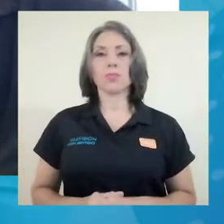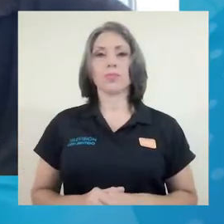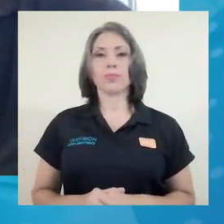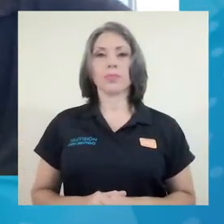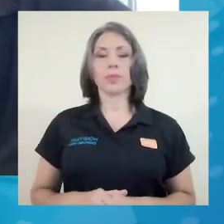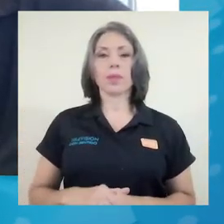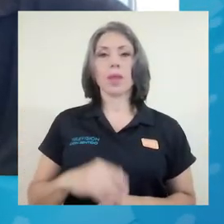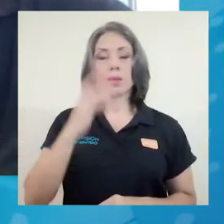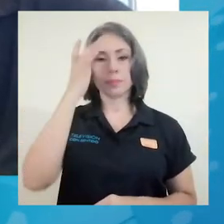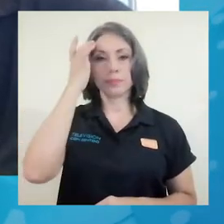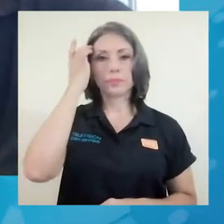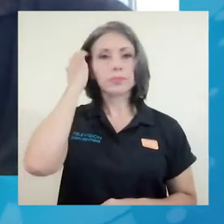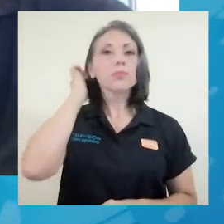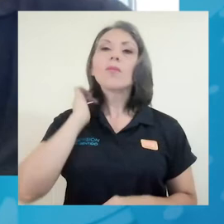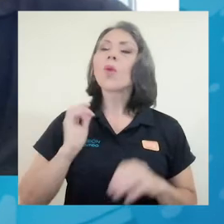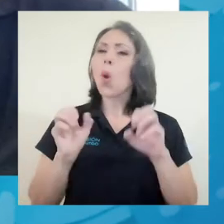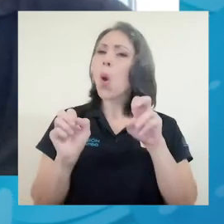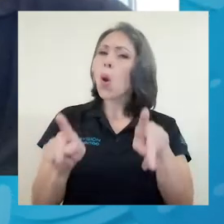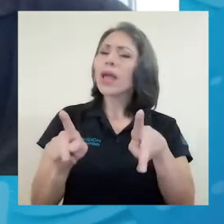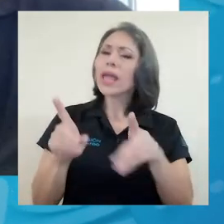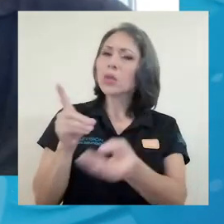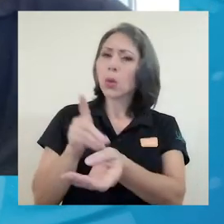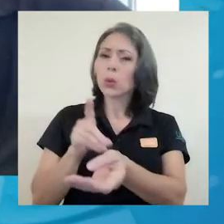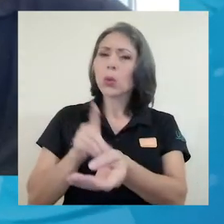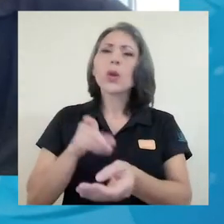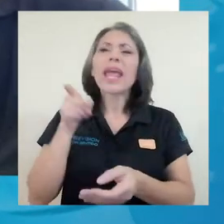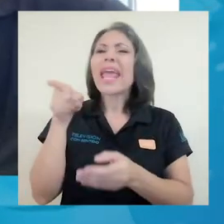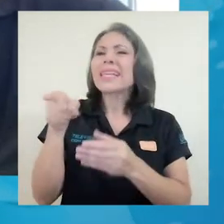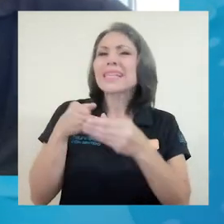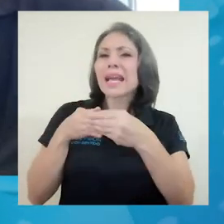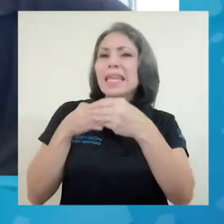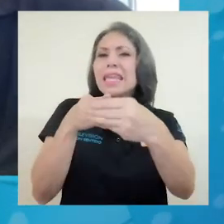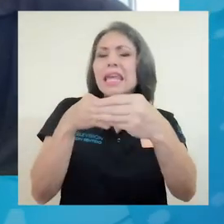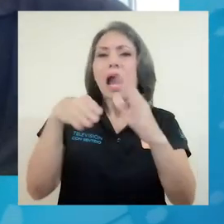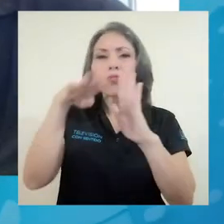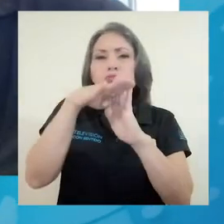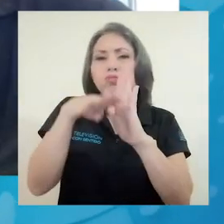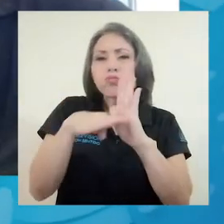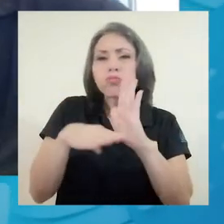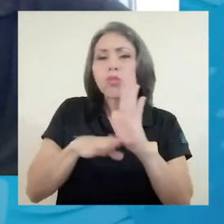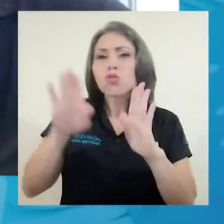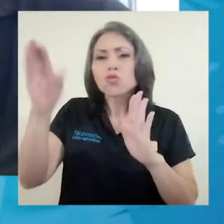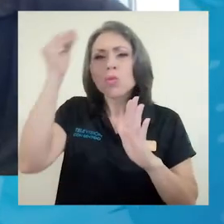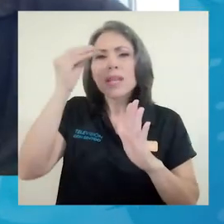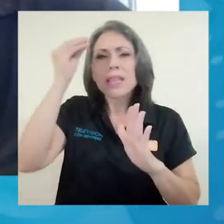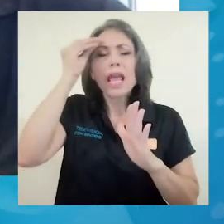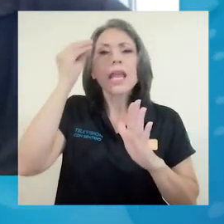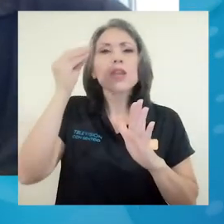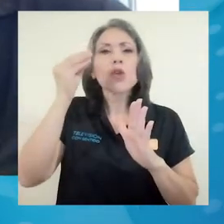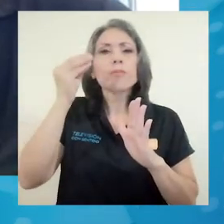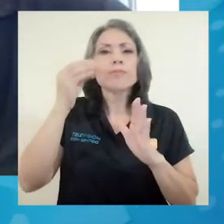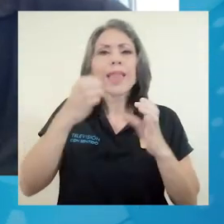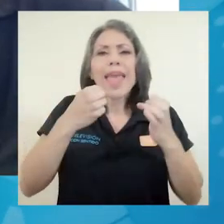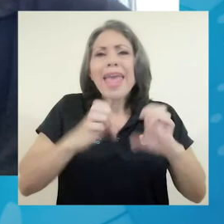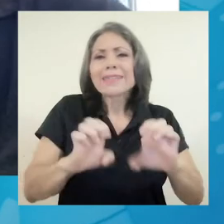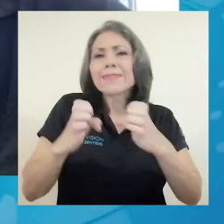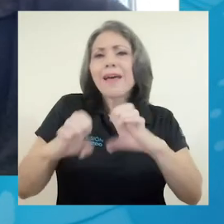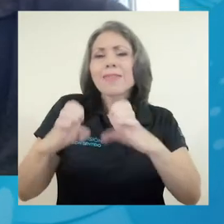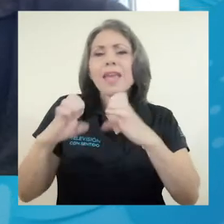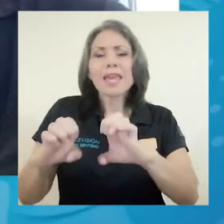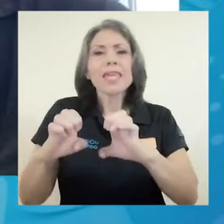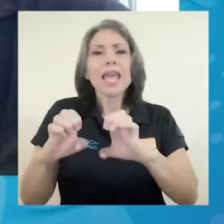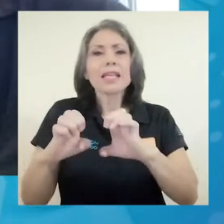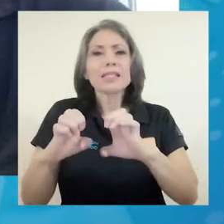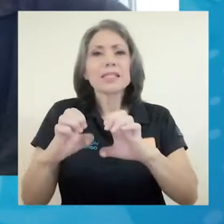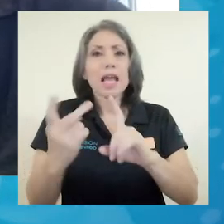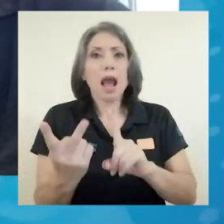según su criterio qué estrategias debería implementar el país para el sector salud para atender a la población